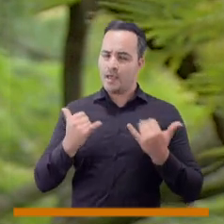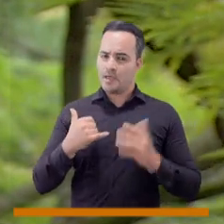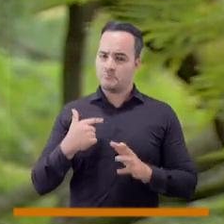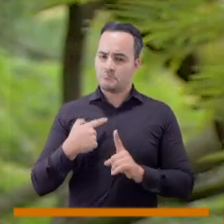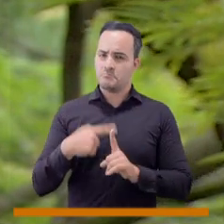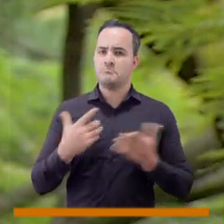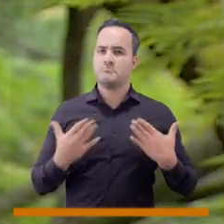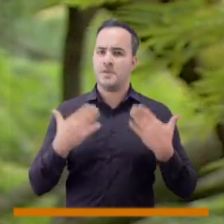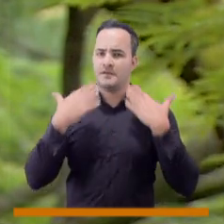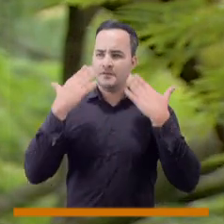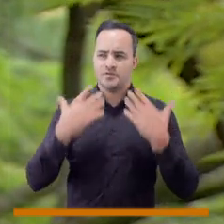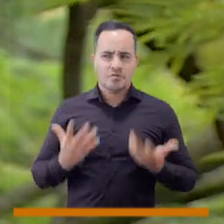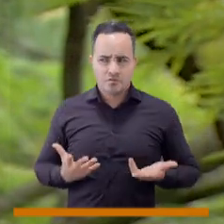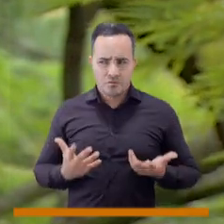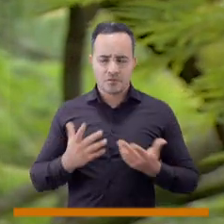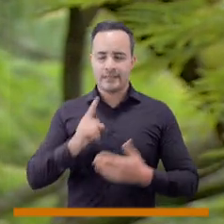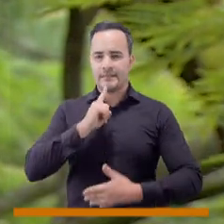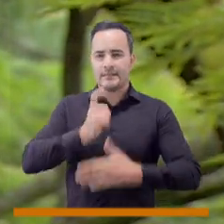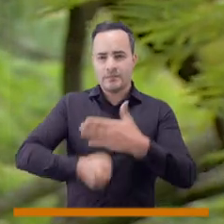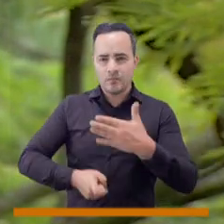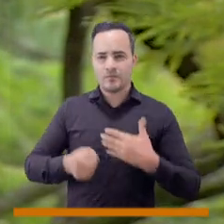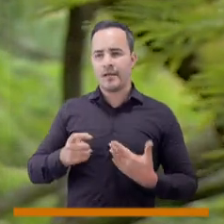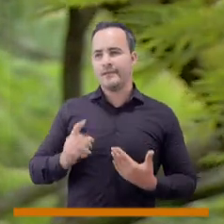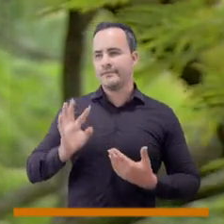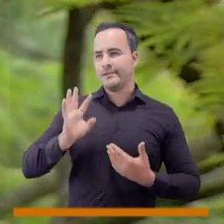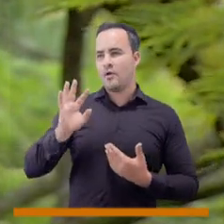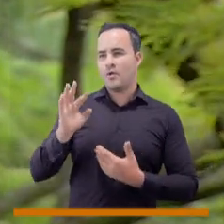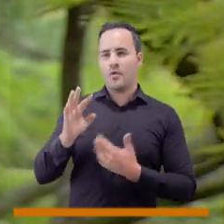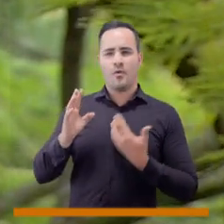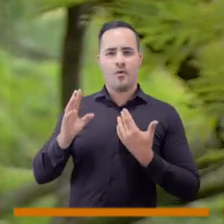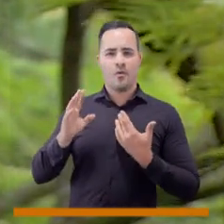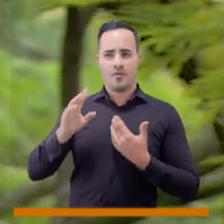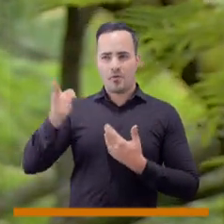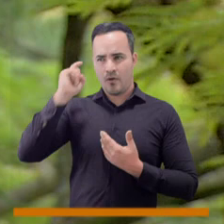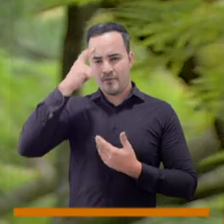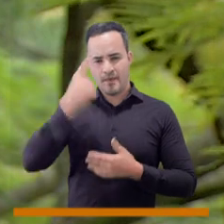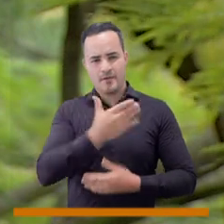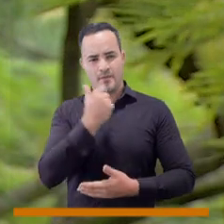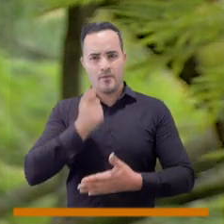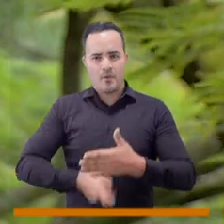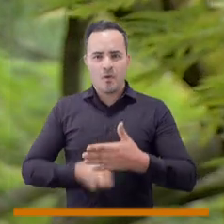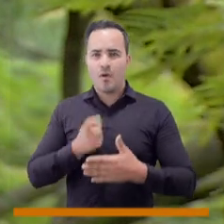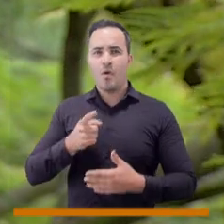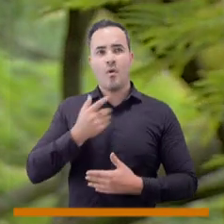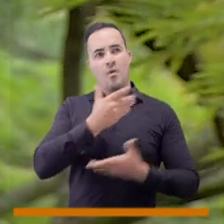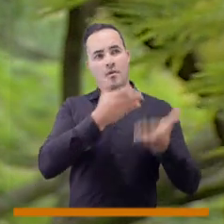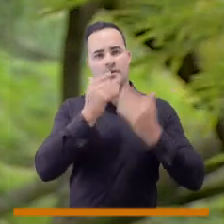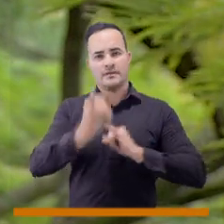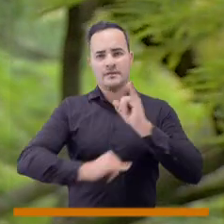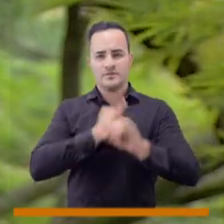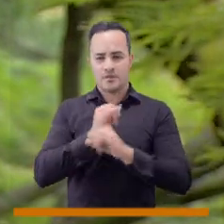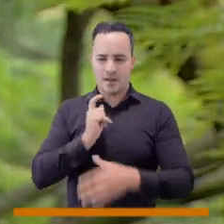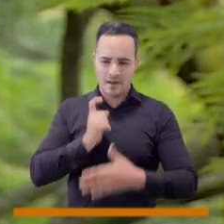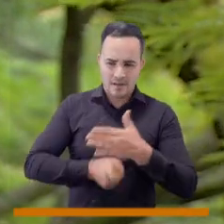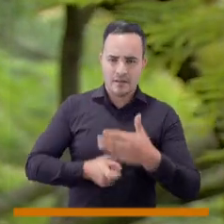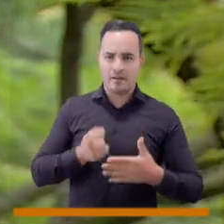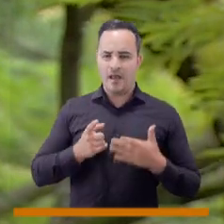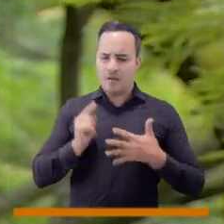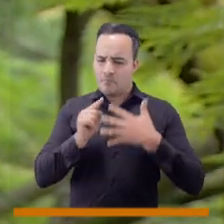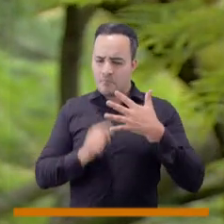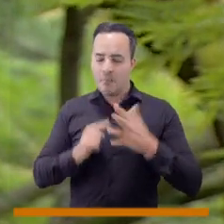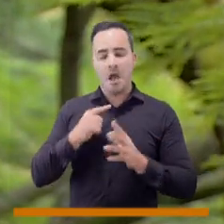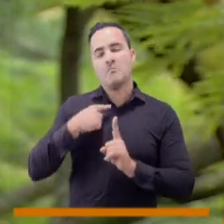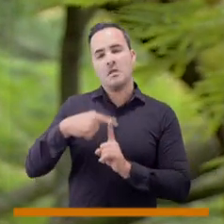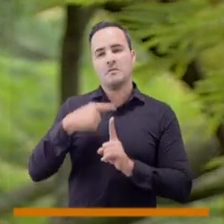beneficios claramente establecidos en materia tributaria, fiscal o arancelaria. ¿Cuál sería la sugerencia para que el distrito tomara